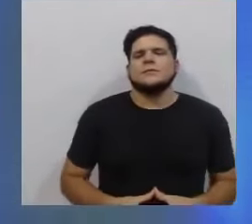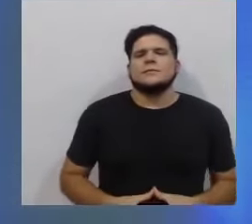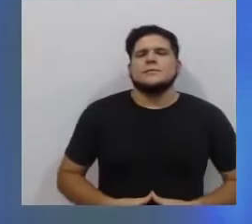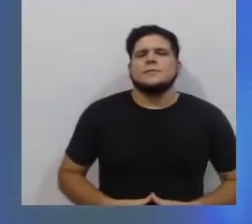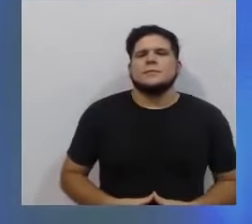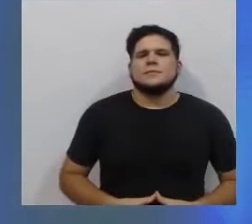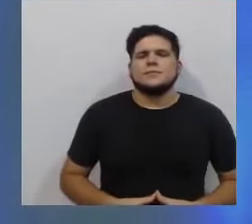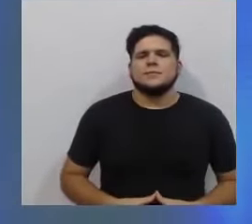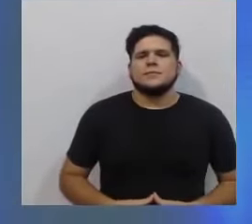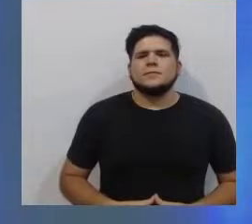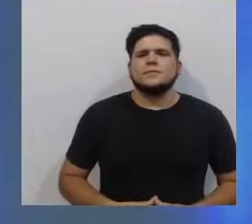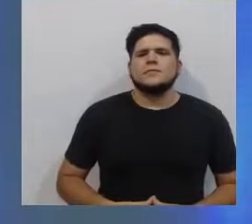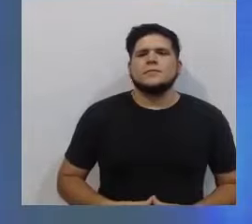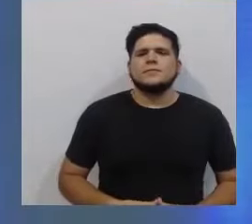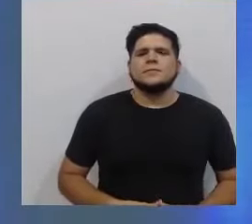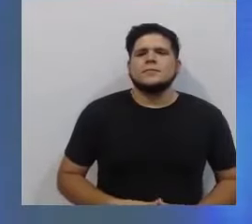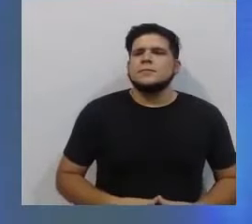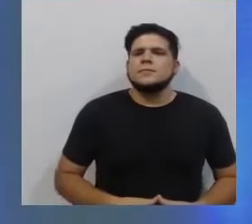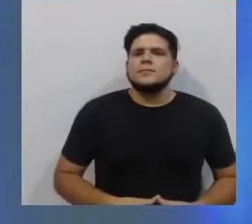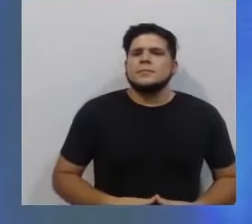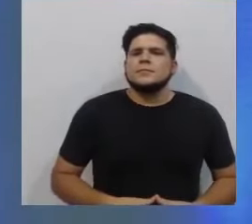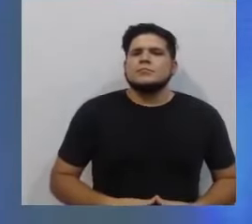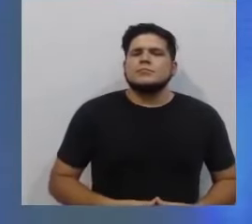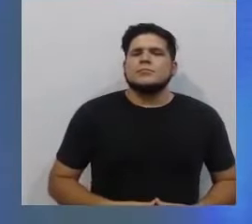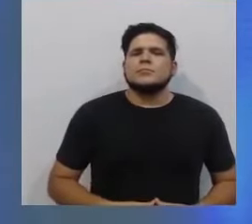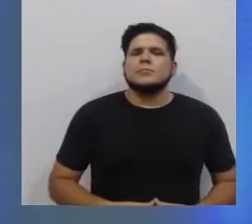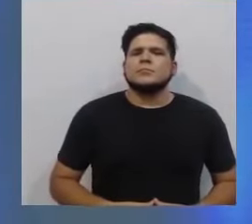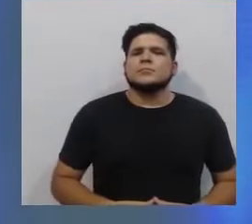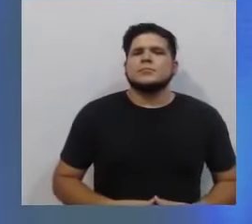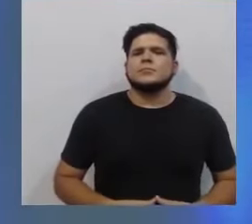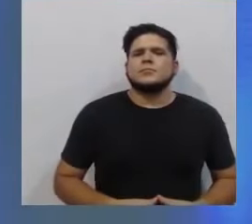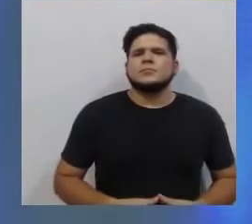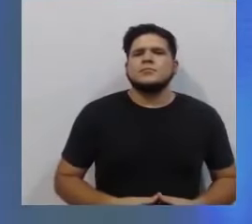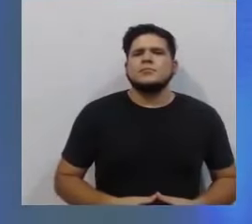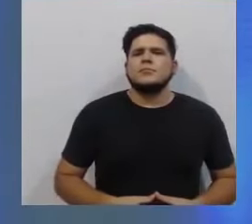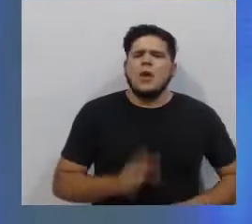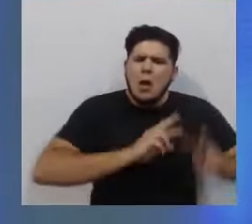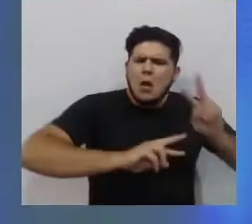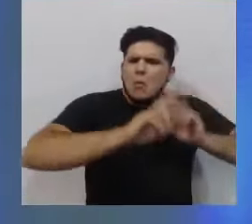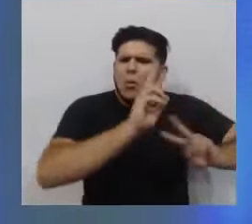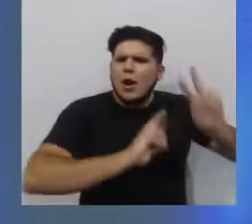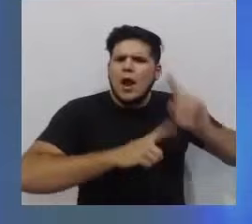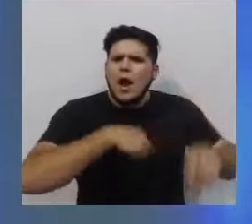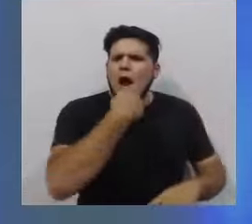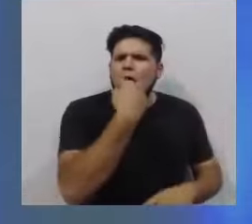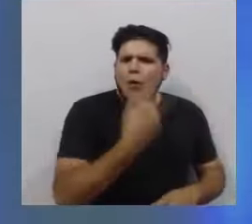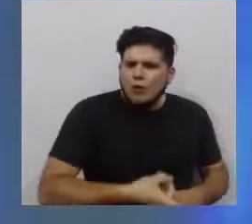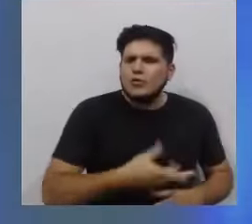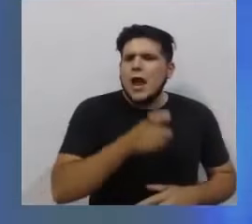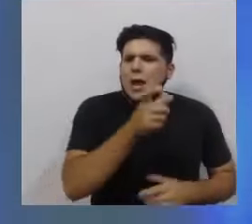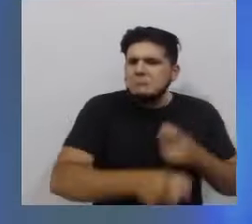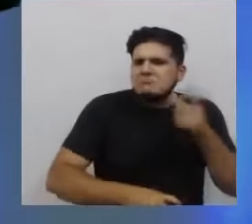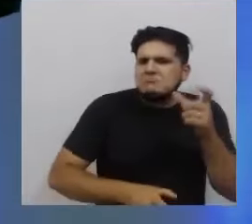mucha gente nunca se va a olvidar de sus oraciones mucha gente nunca se va a olvidar de su trabajo de liberación para